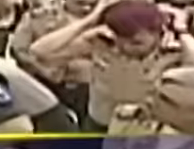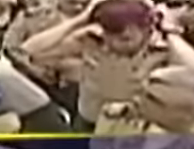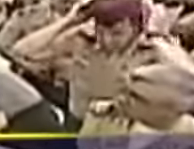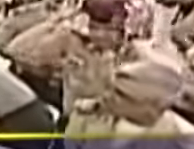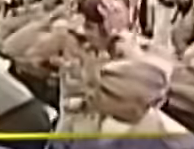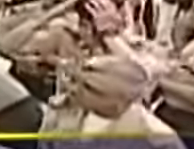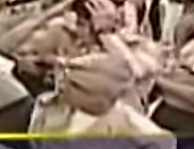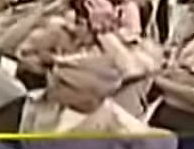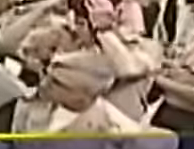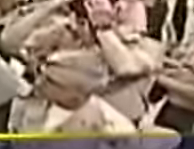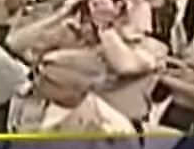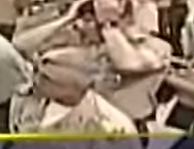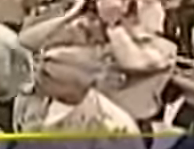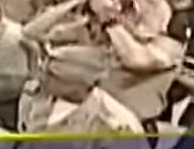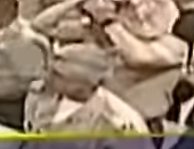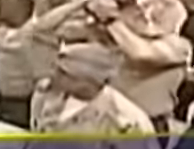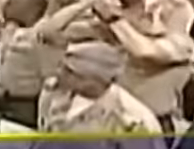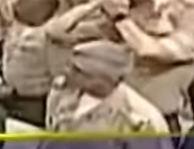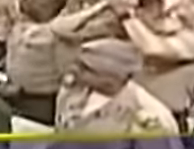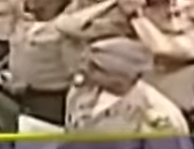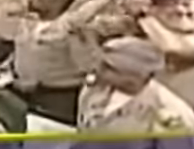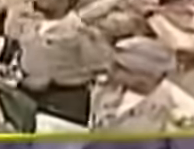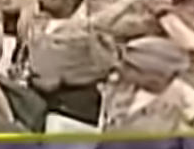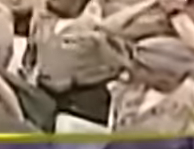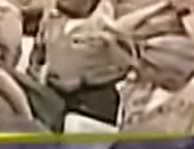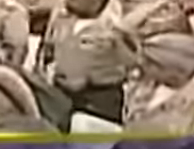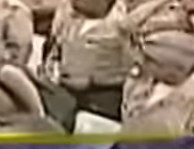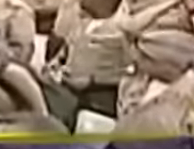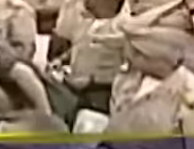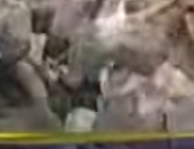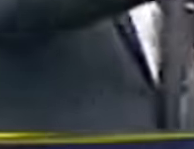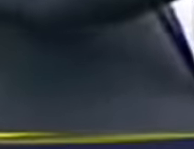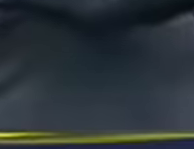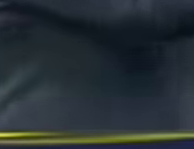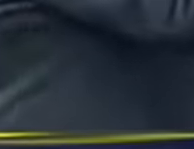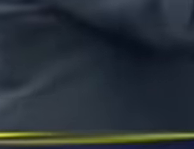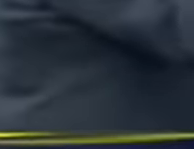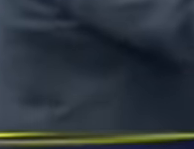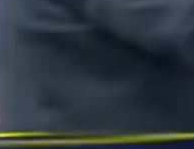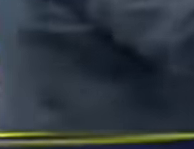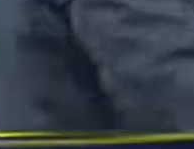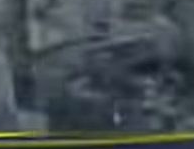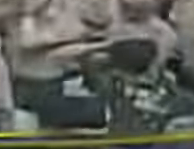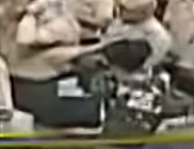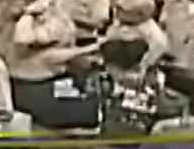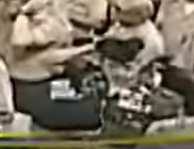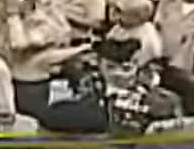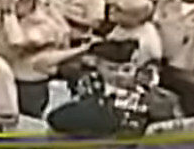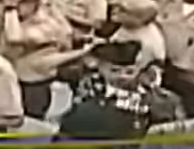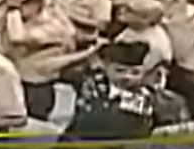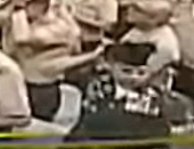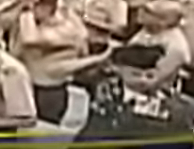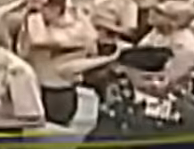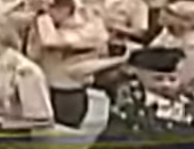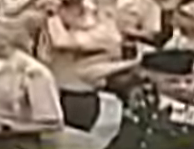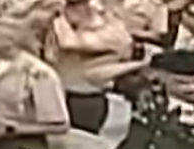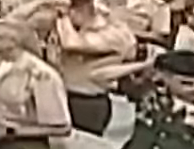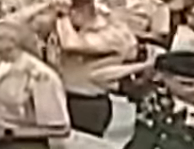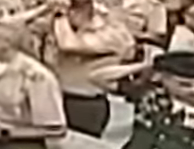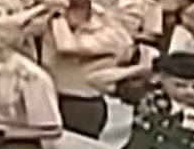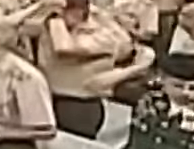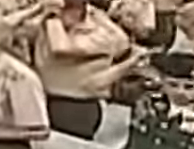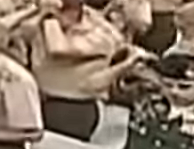élite. Por primera vez en la historia este tema se lleva al pueblo, a los humildes, se lleva a donde hay que llevar, lo que decide el pueblo,